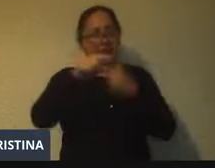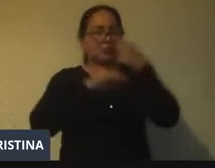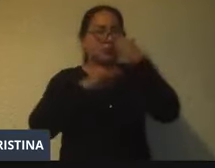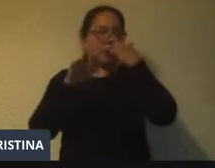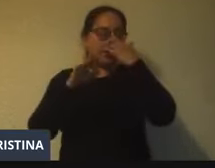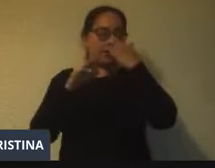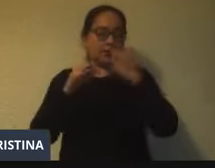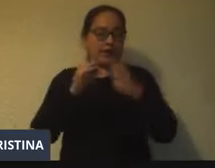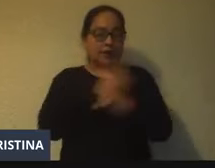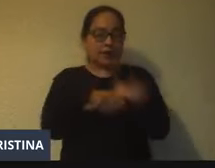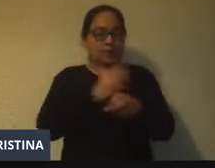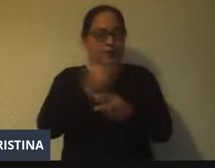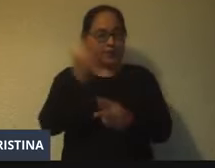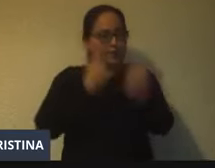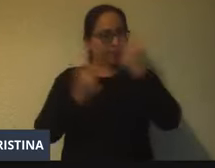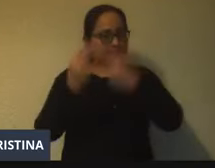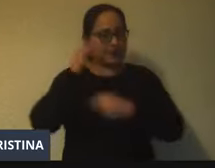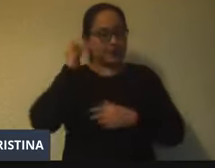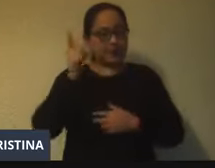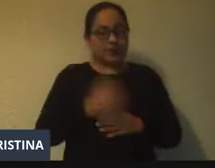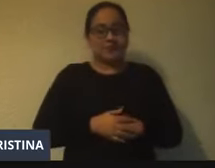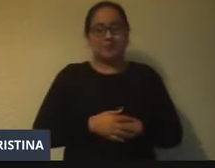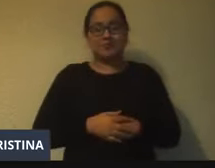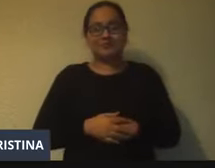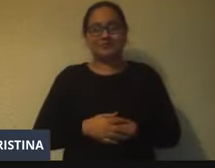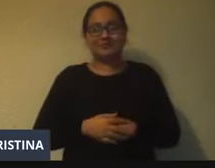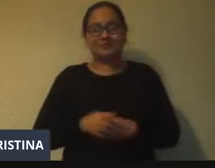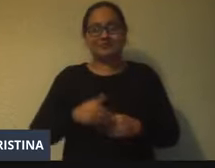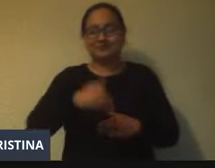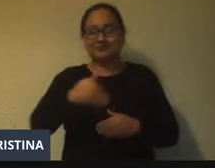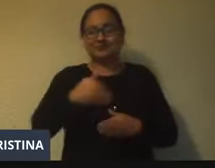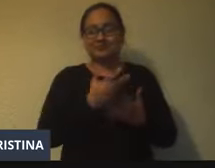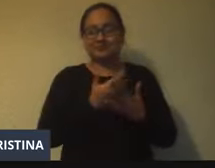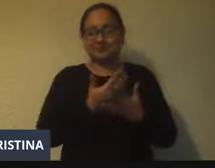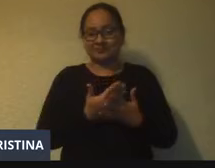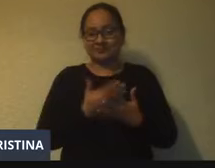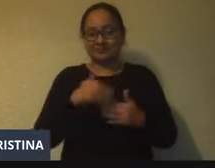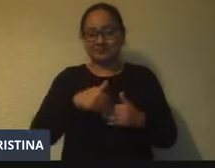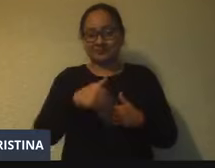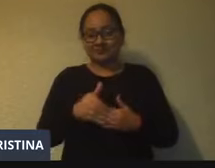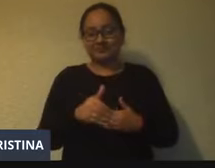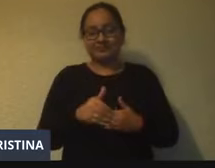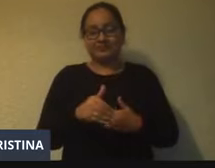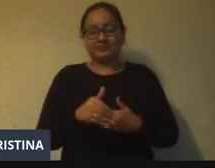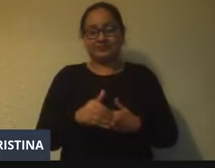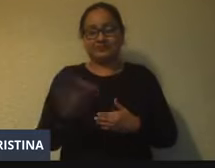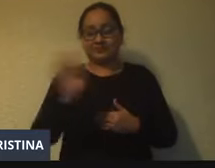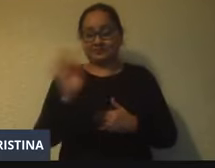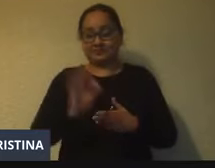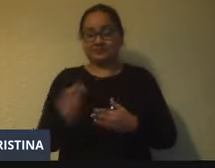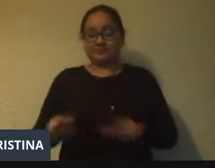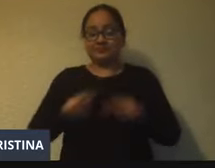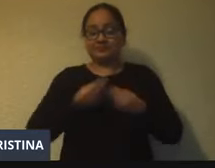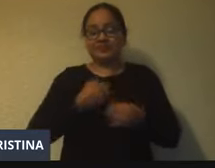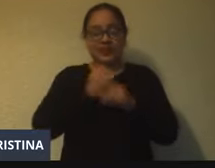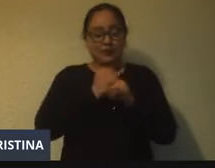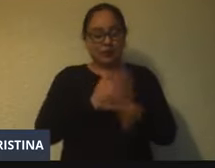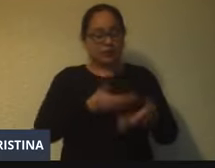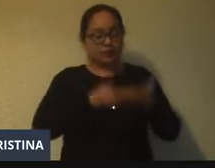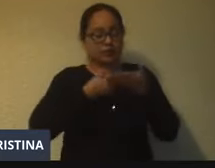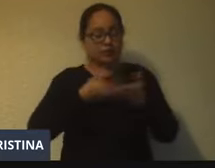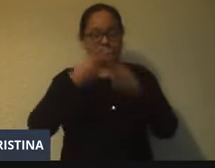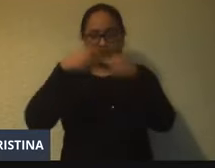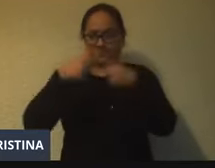pueda acompañarnos. Claro. Y bueno, pues quedaremos en espera de que si usted nos puede proporcionar cierta información